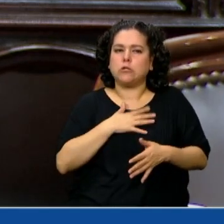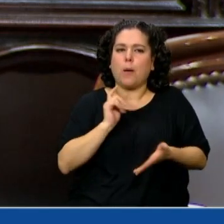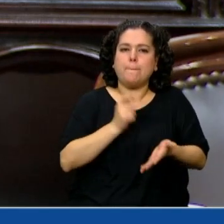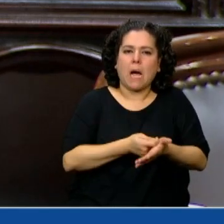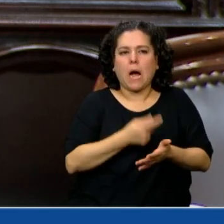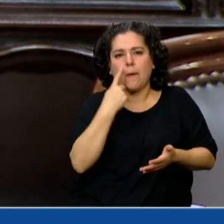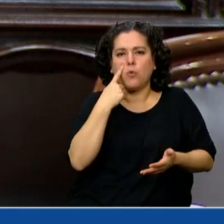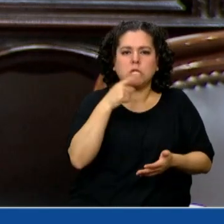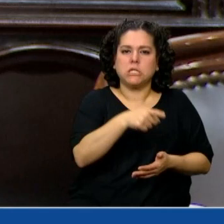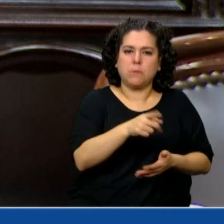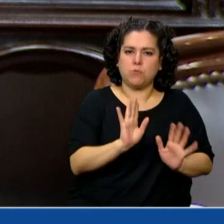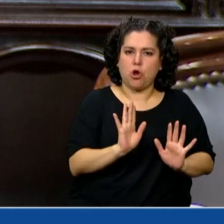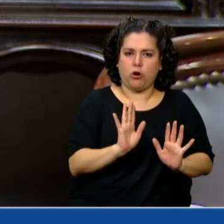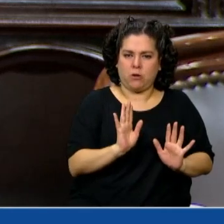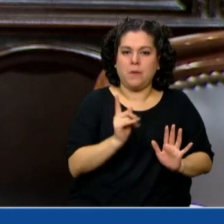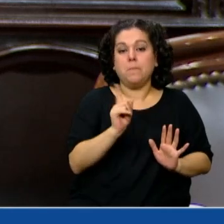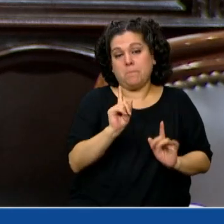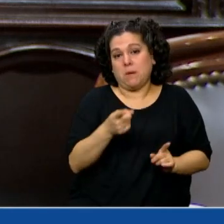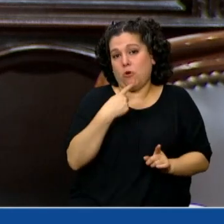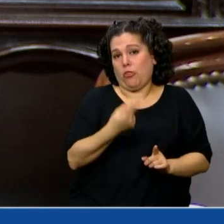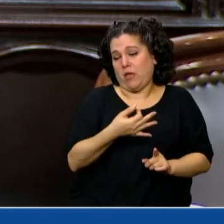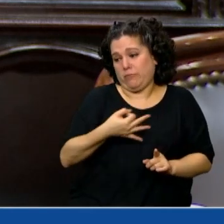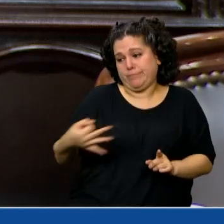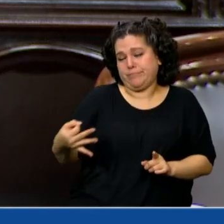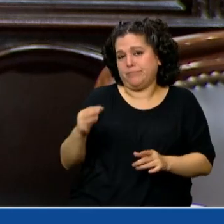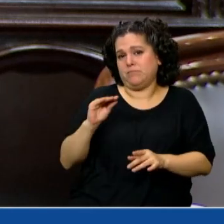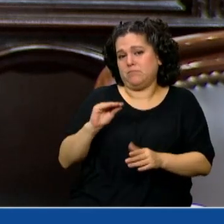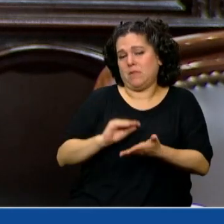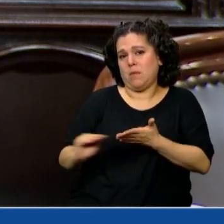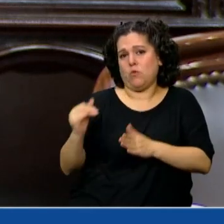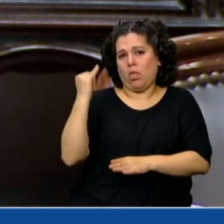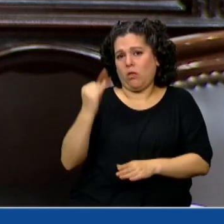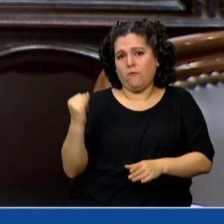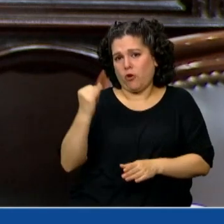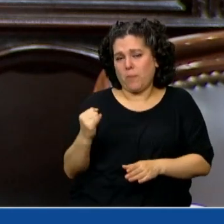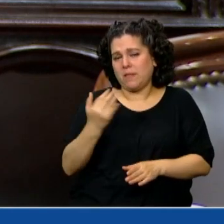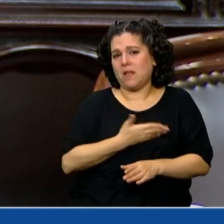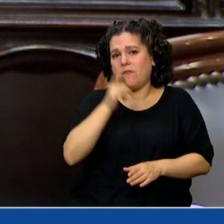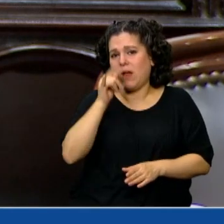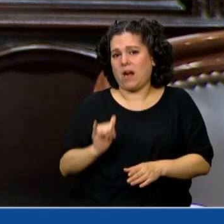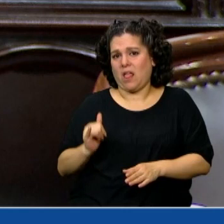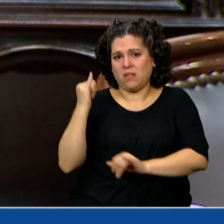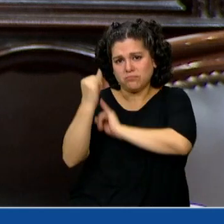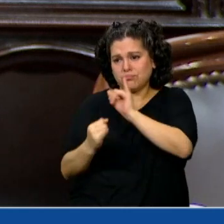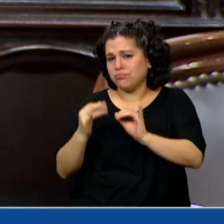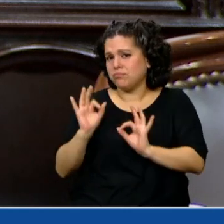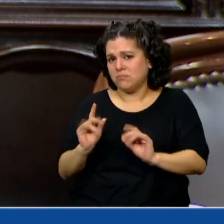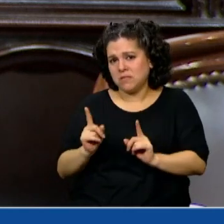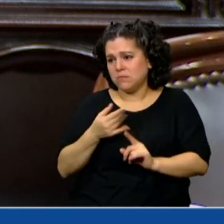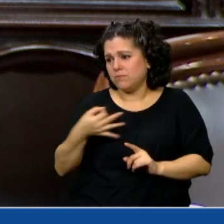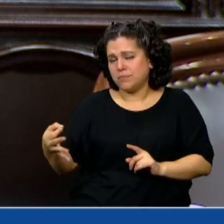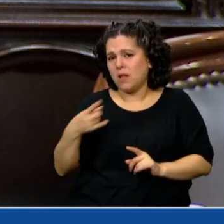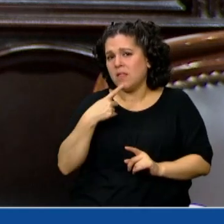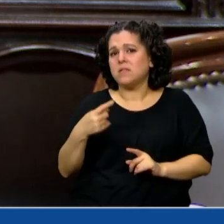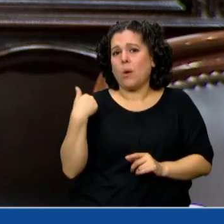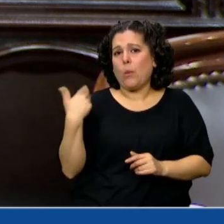del municipio y, como dijo, tal cual lo dijo el miembro informante, el diputado Fernández, están atrás los vecinos